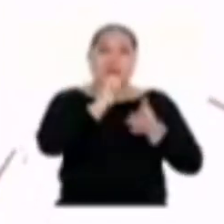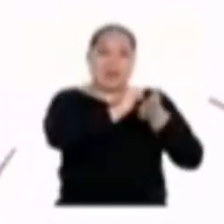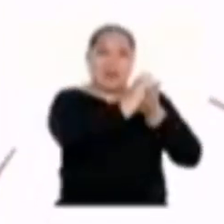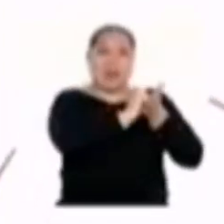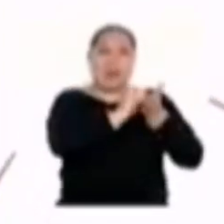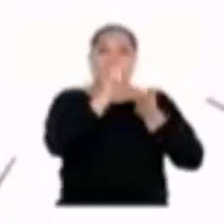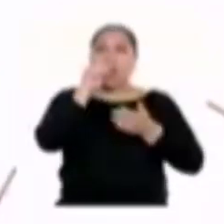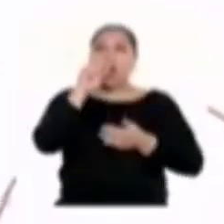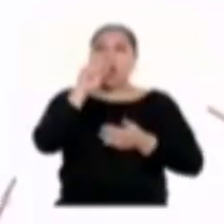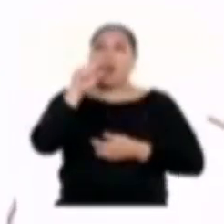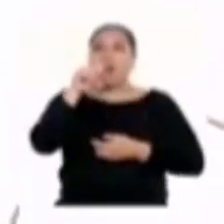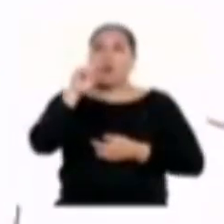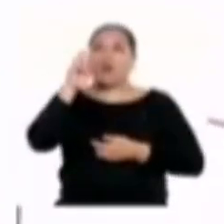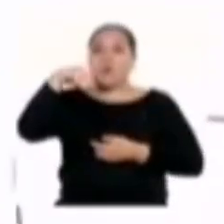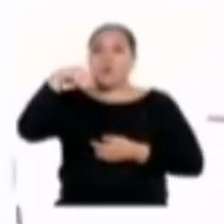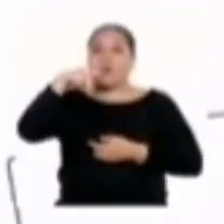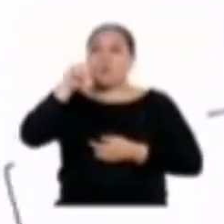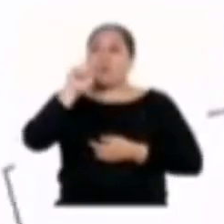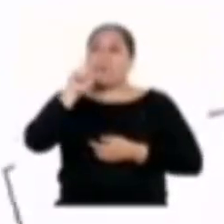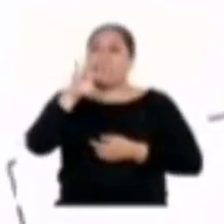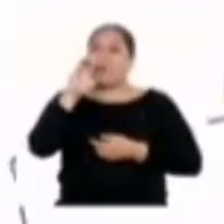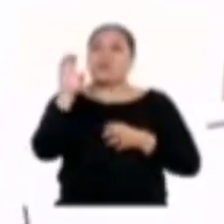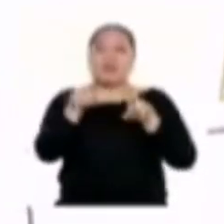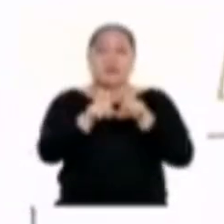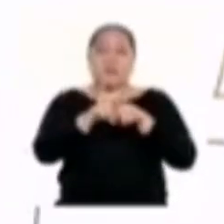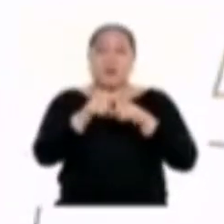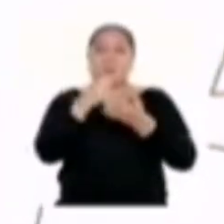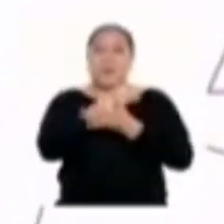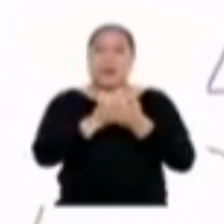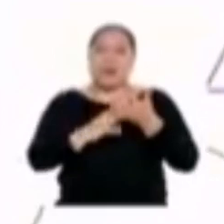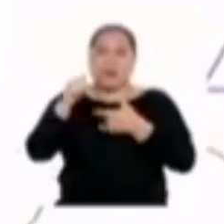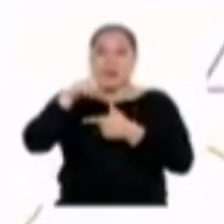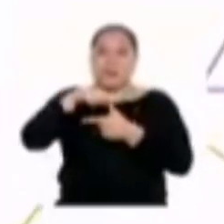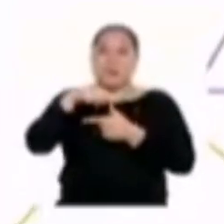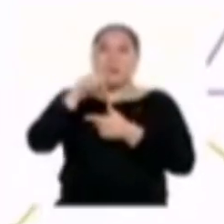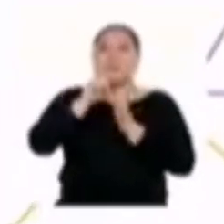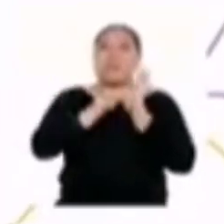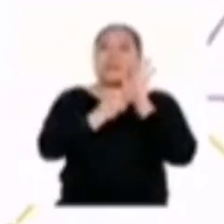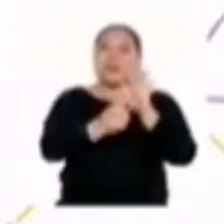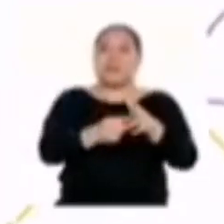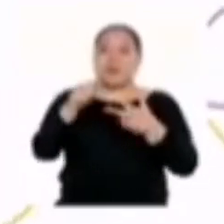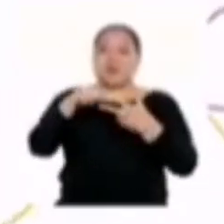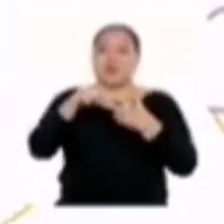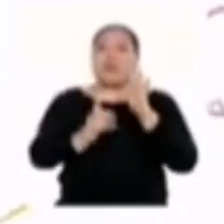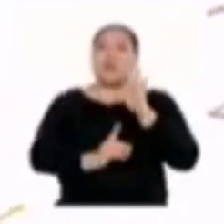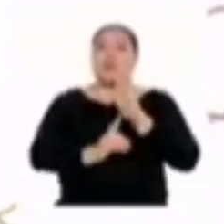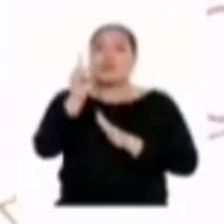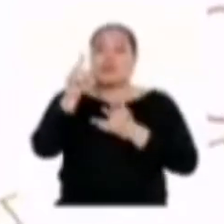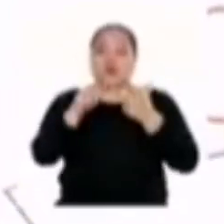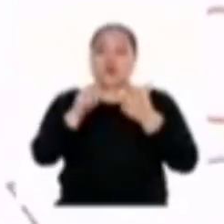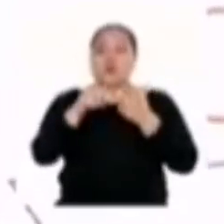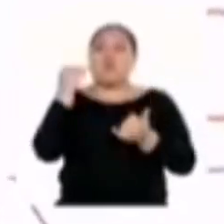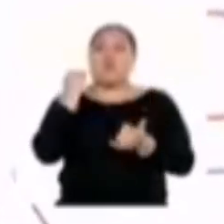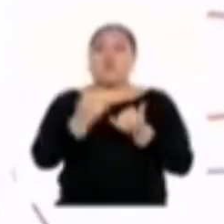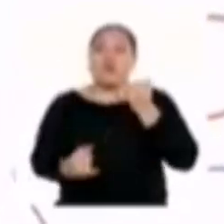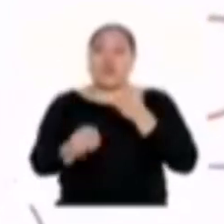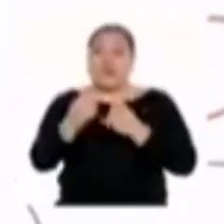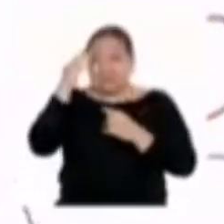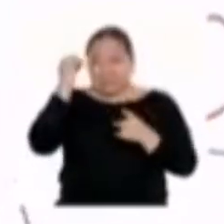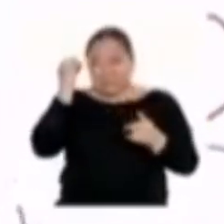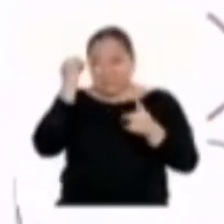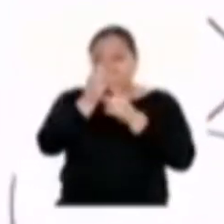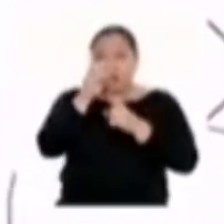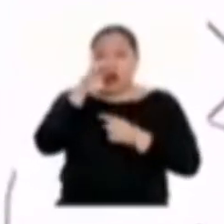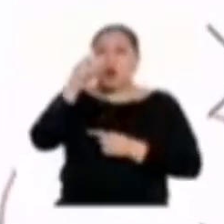la presentación o introducción, desarrollo y conclusión, cada una con un propósito clave, y